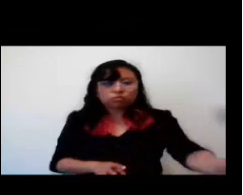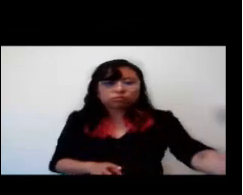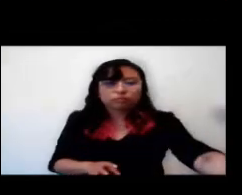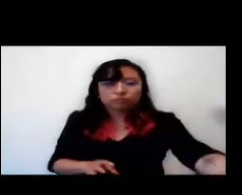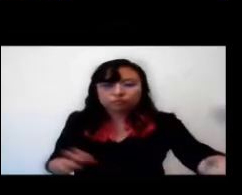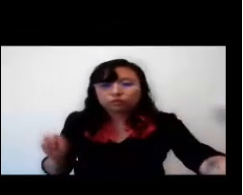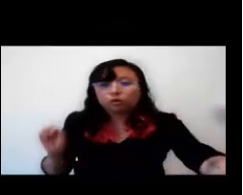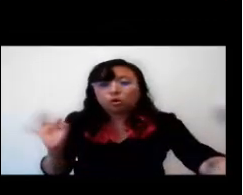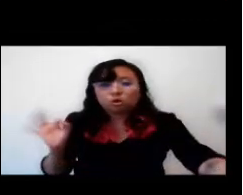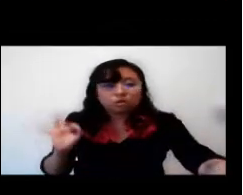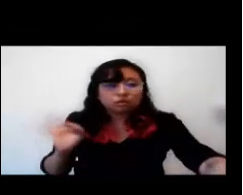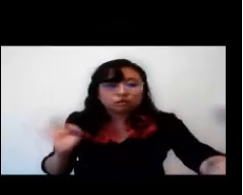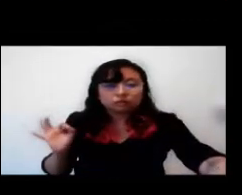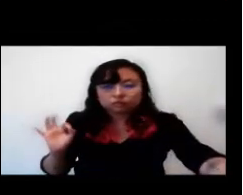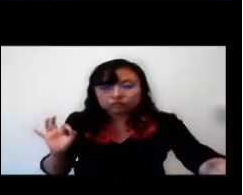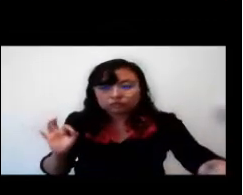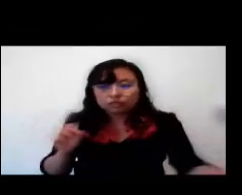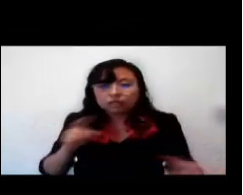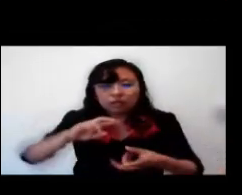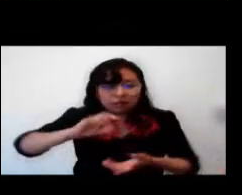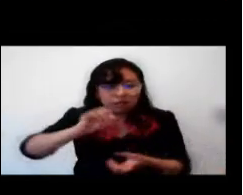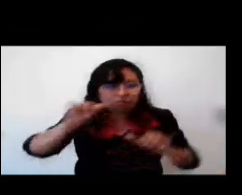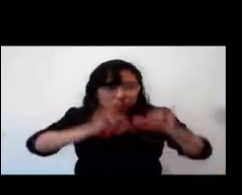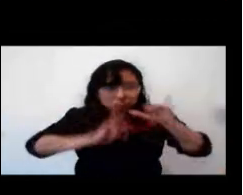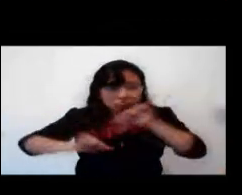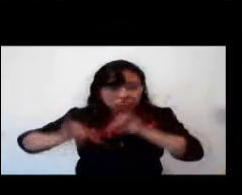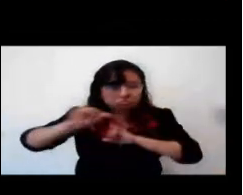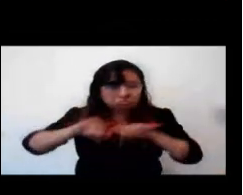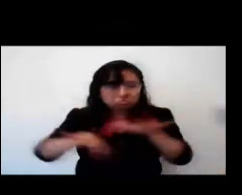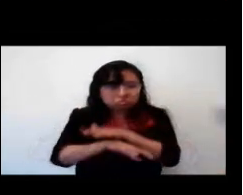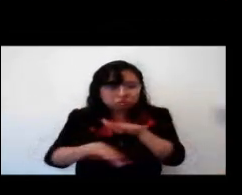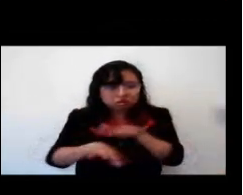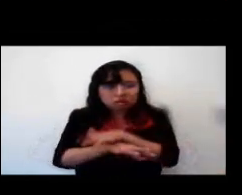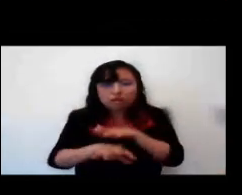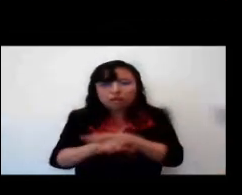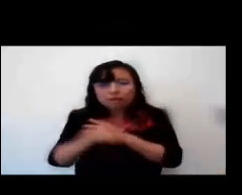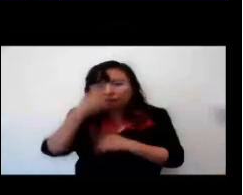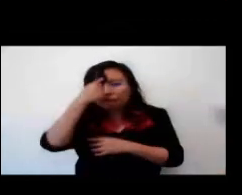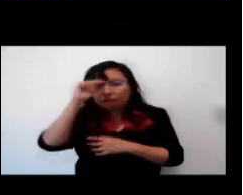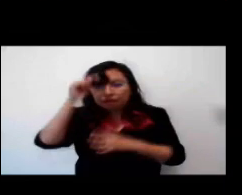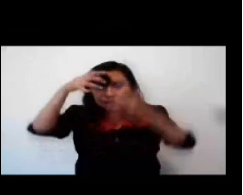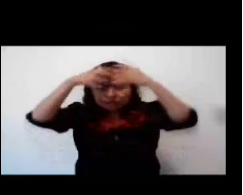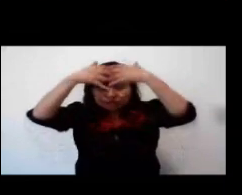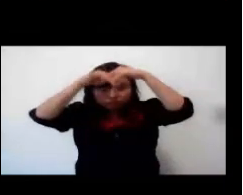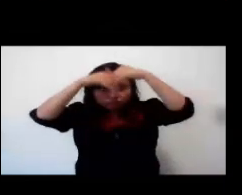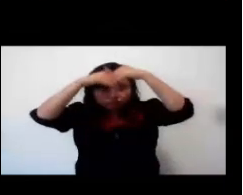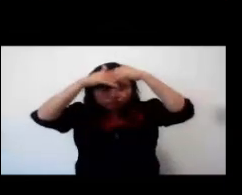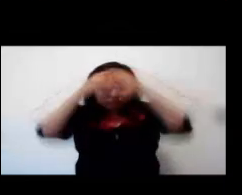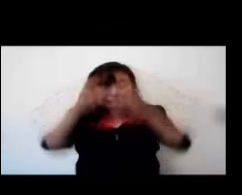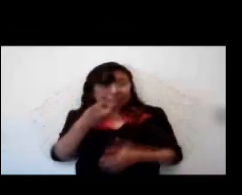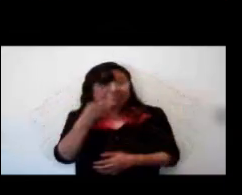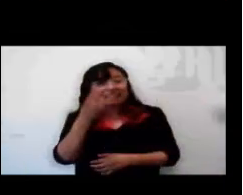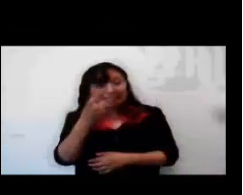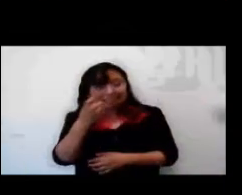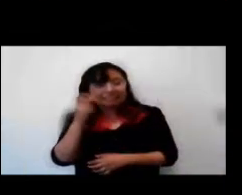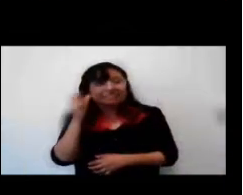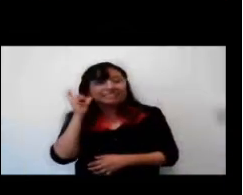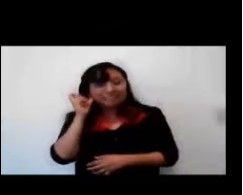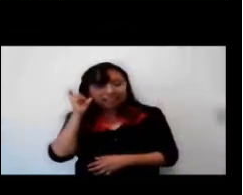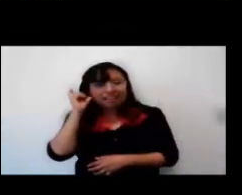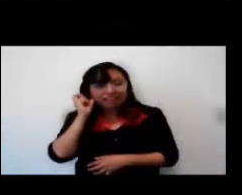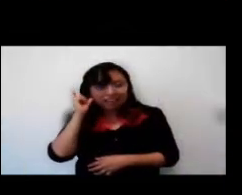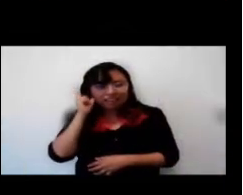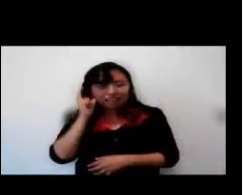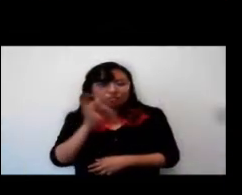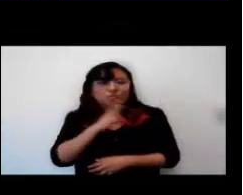o un estímulo químico que nos lleve esta información al cerebro. Y ahí es cuando el auxiliar auditivo deja